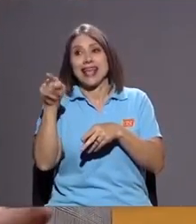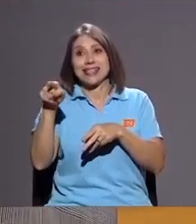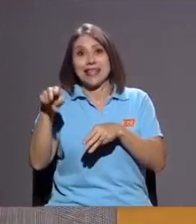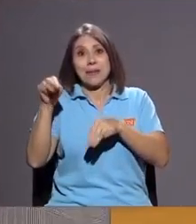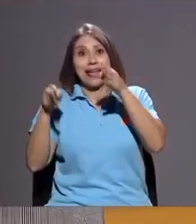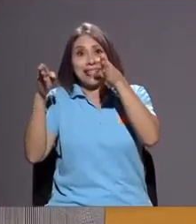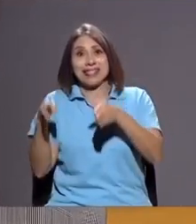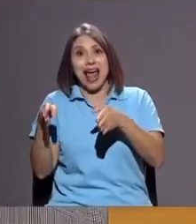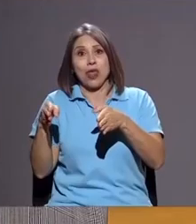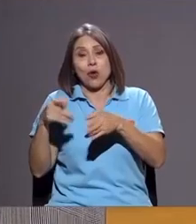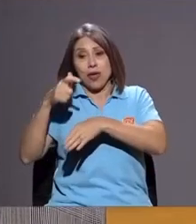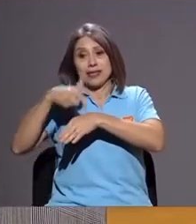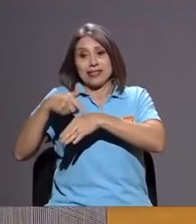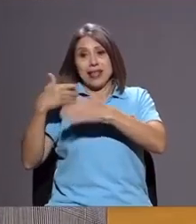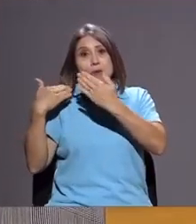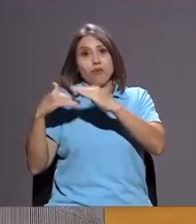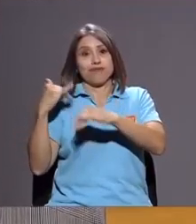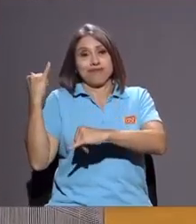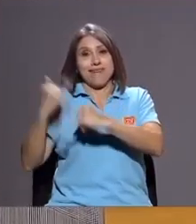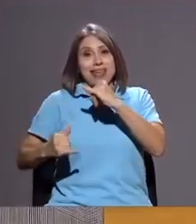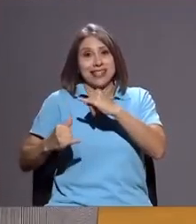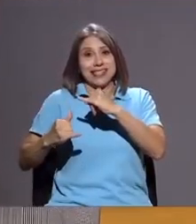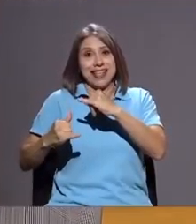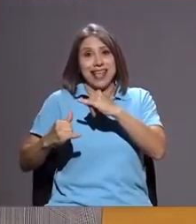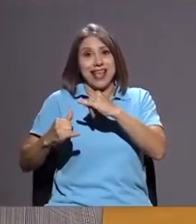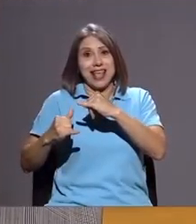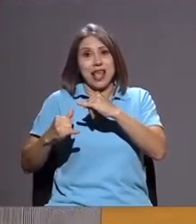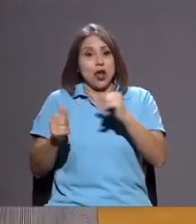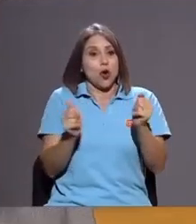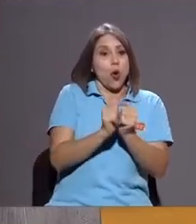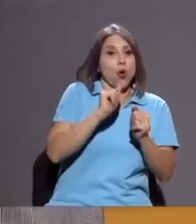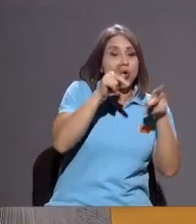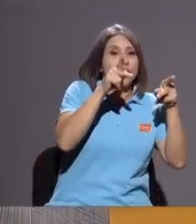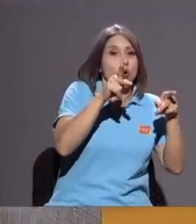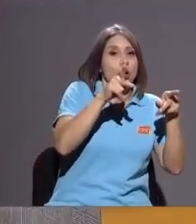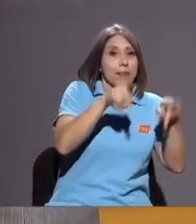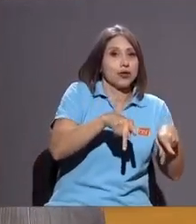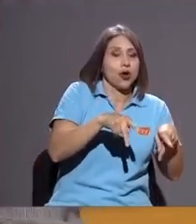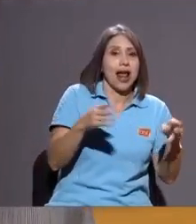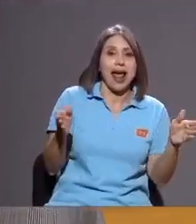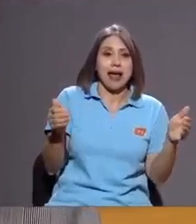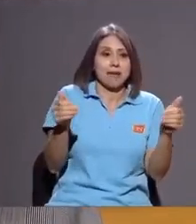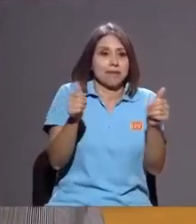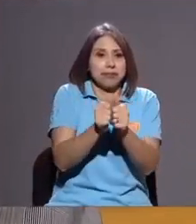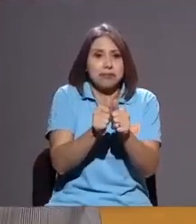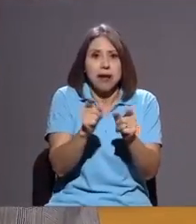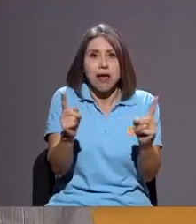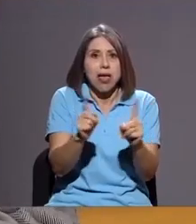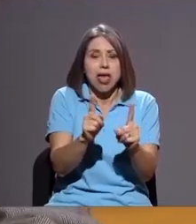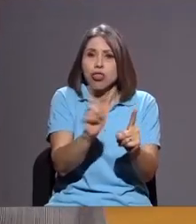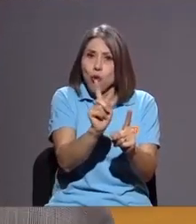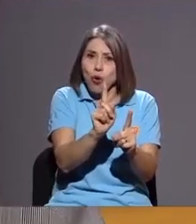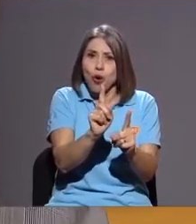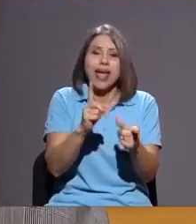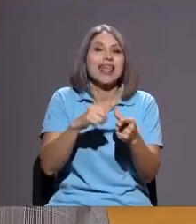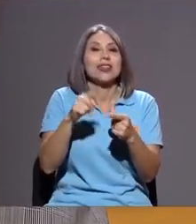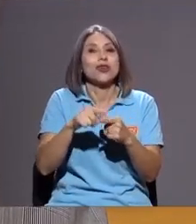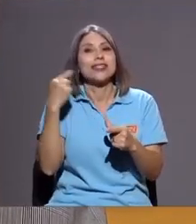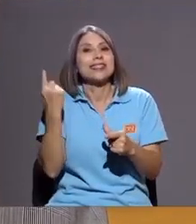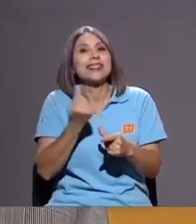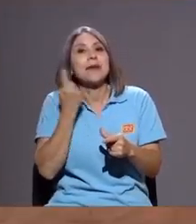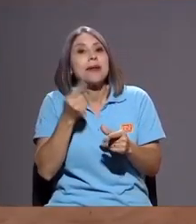con otros nombres, simplemente se somete o no a esa ratificación de que si hay o no una mayoría calificada que le revoque